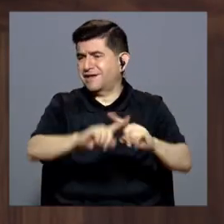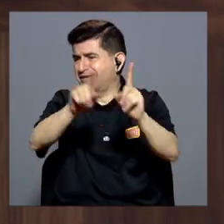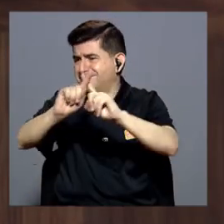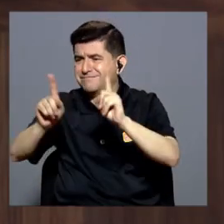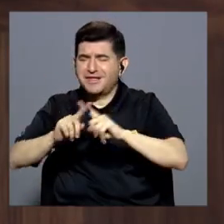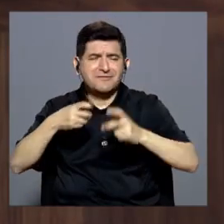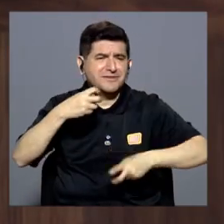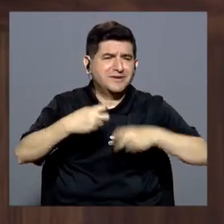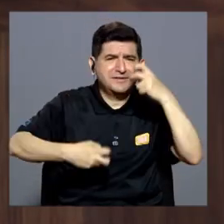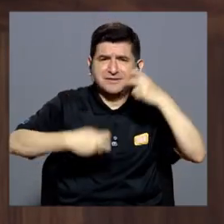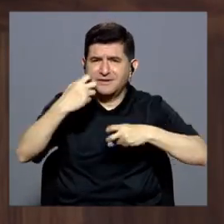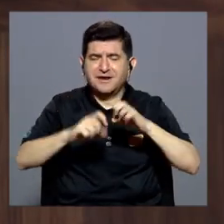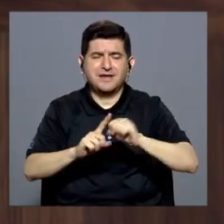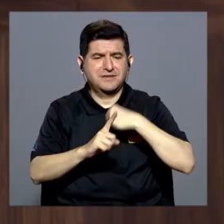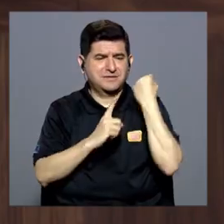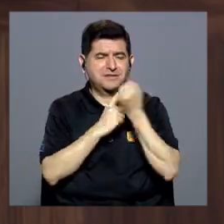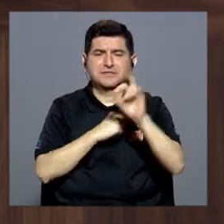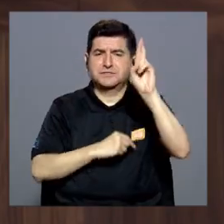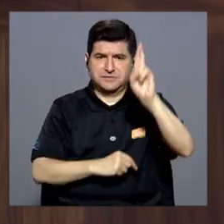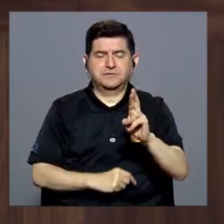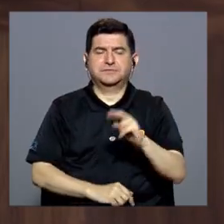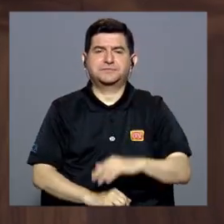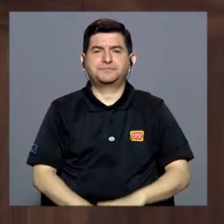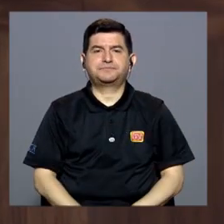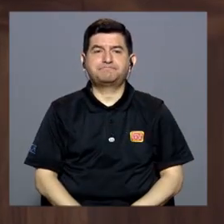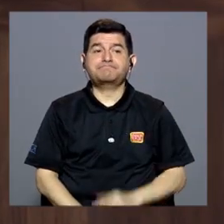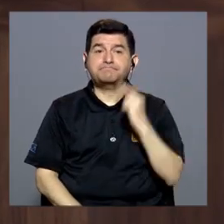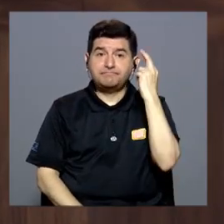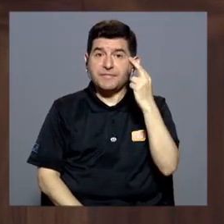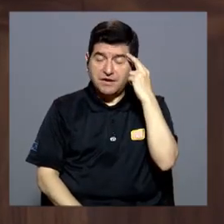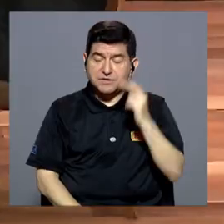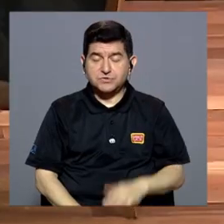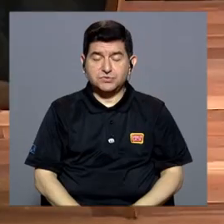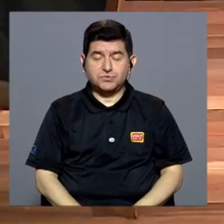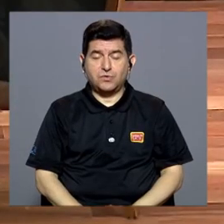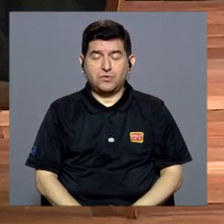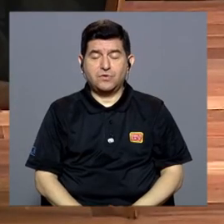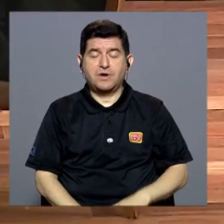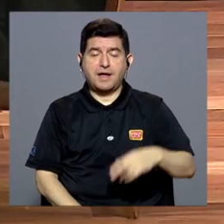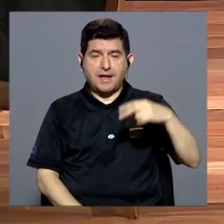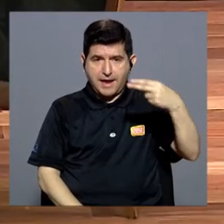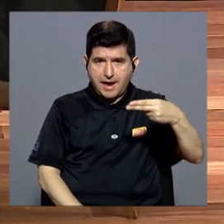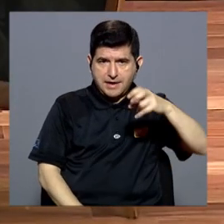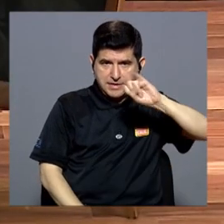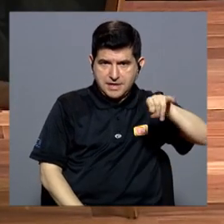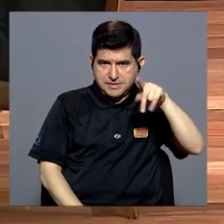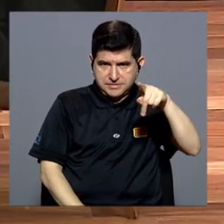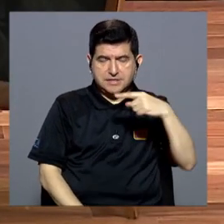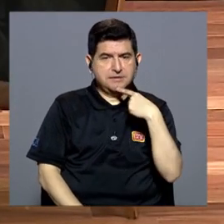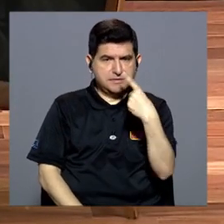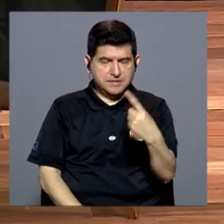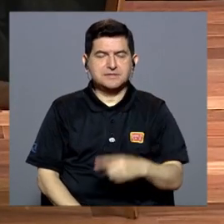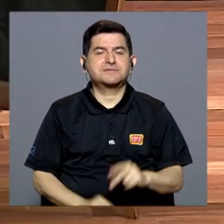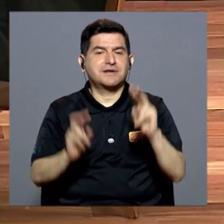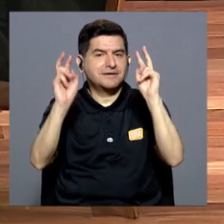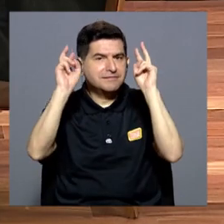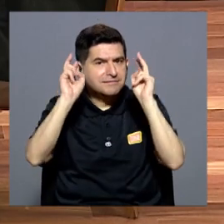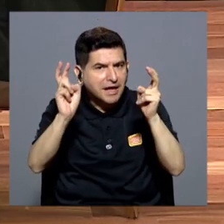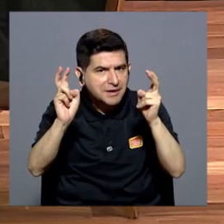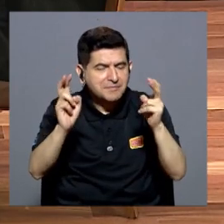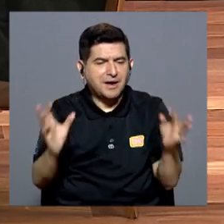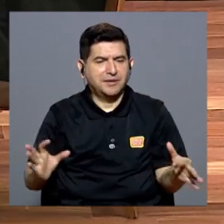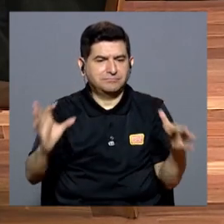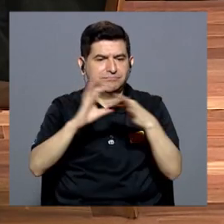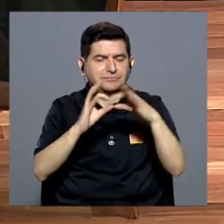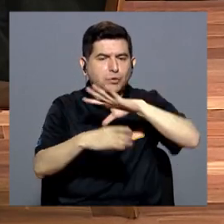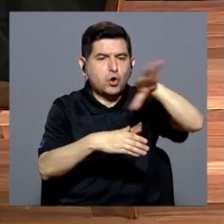diferentes problemáticas de la sociedad costarricense. Por eso don Henning muy acertadamente plantea de que es un tema que tiene que ver con